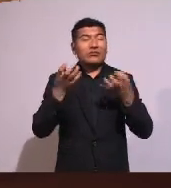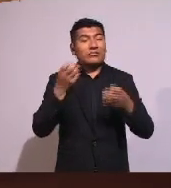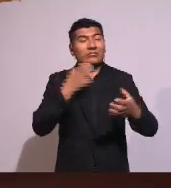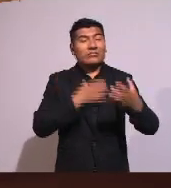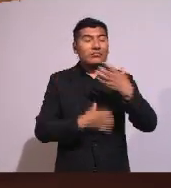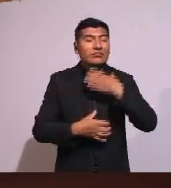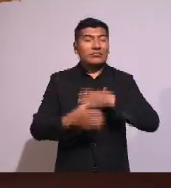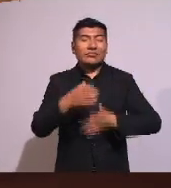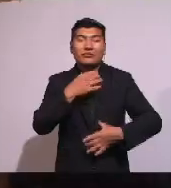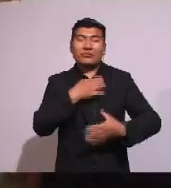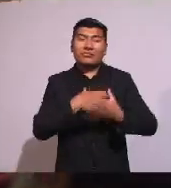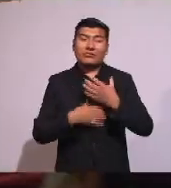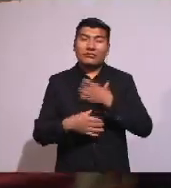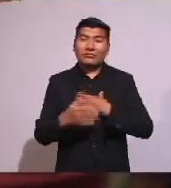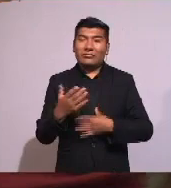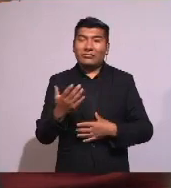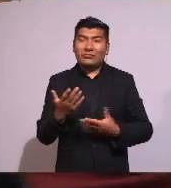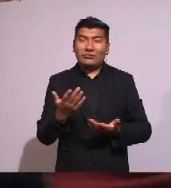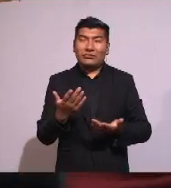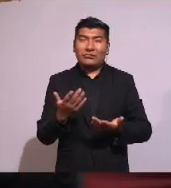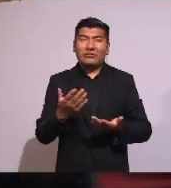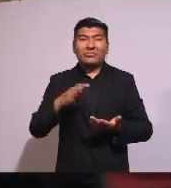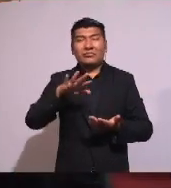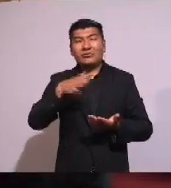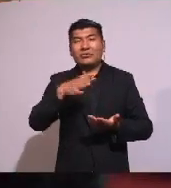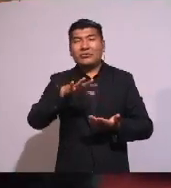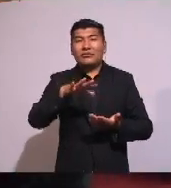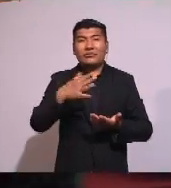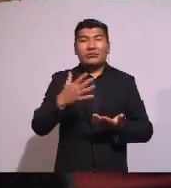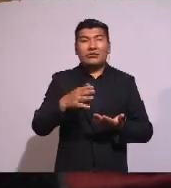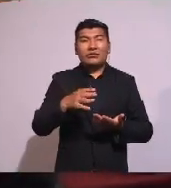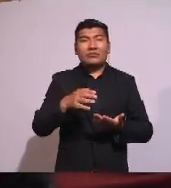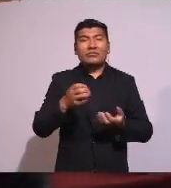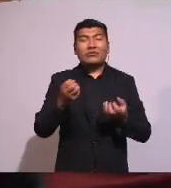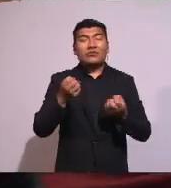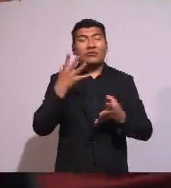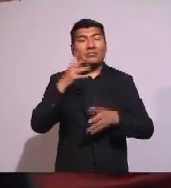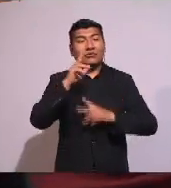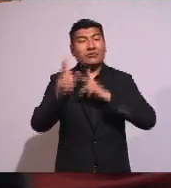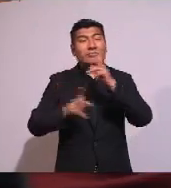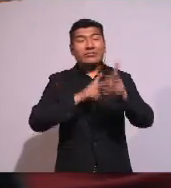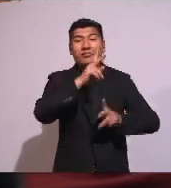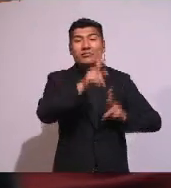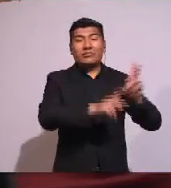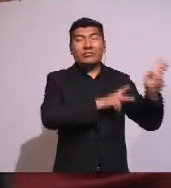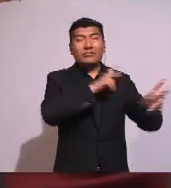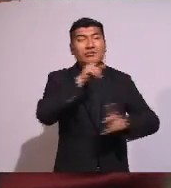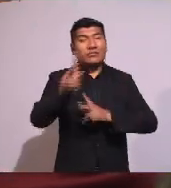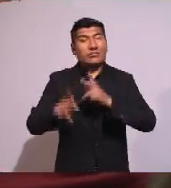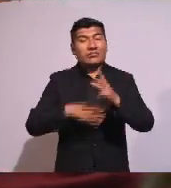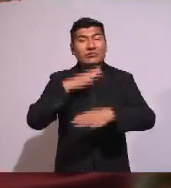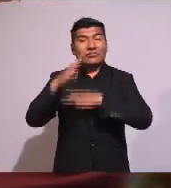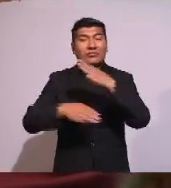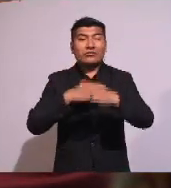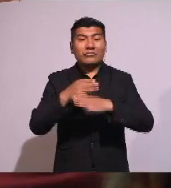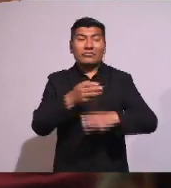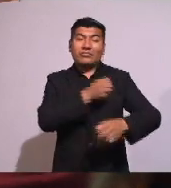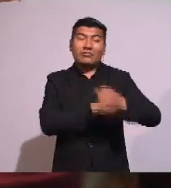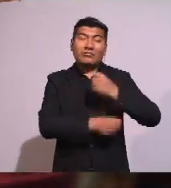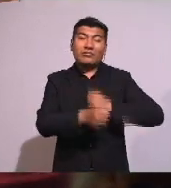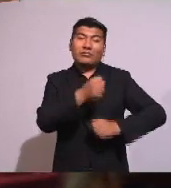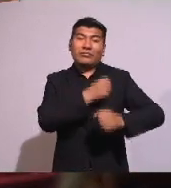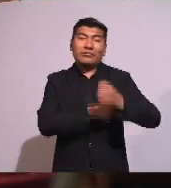que nunca. Se estima que más de un tercio de la población de la tierra sufre